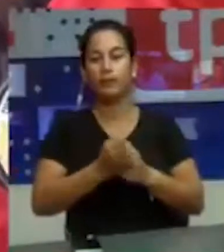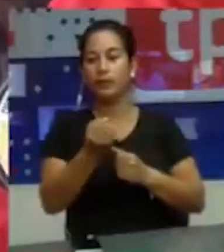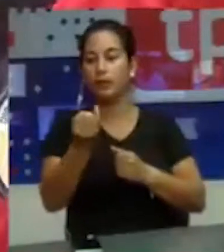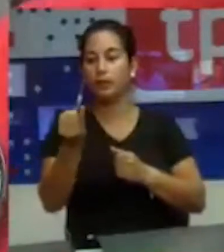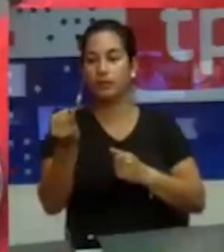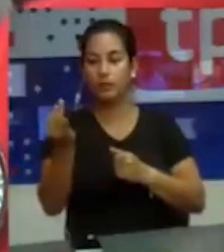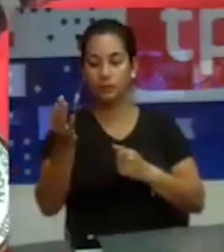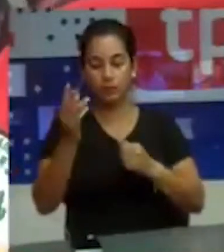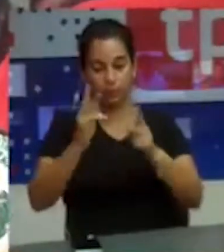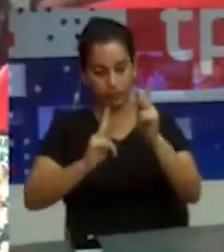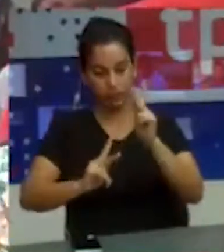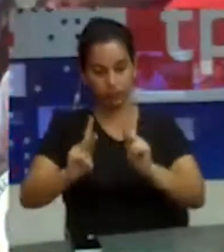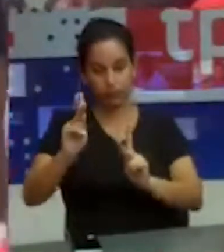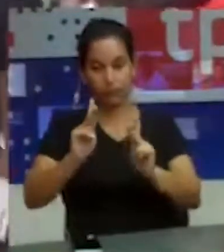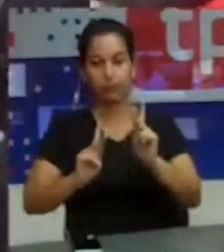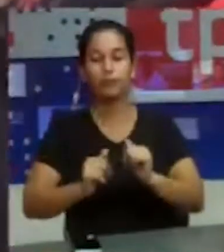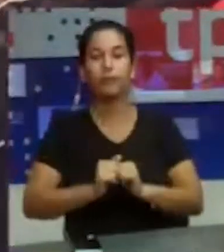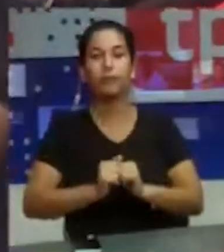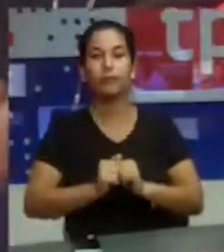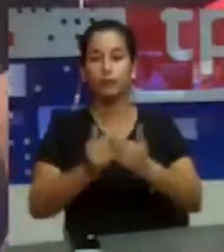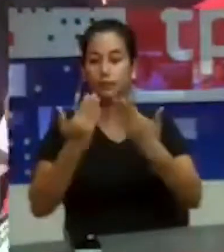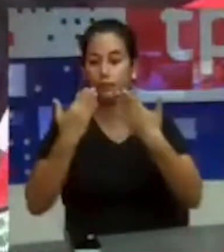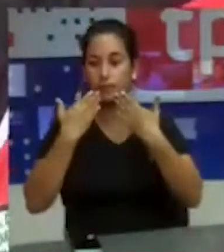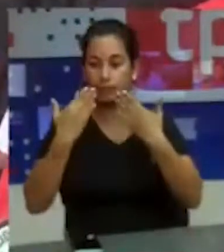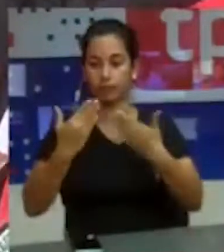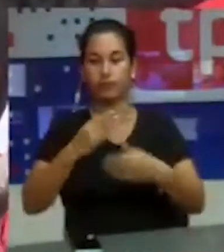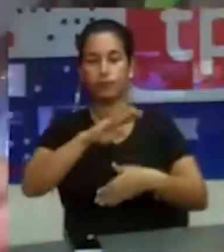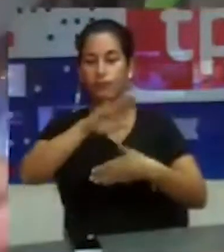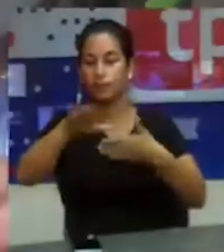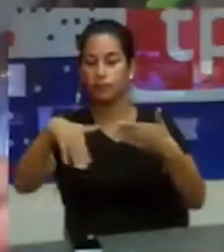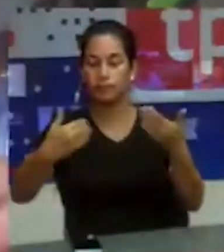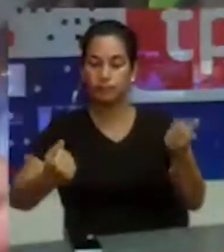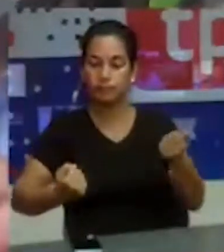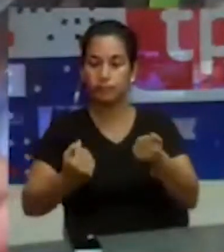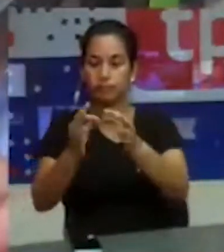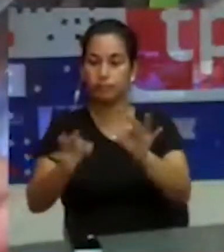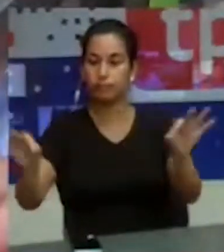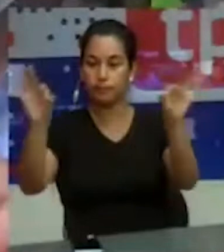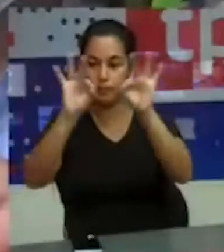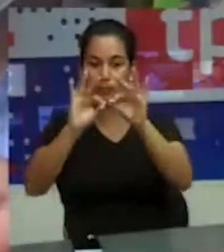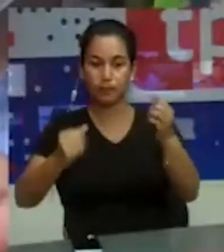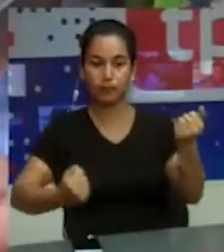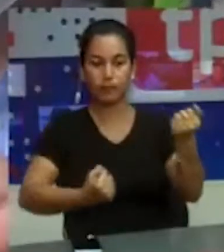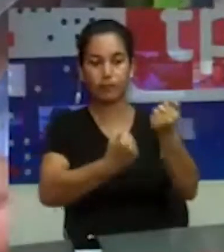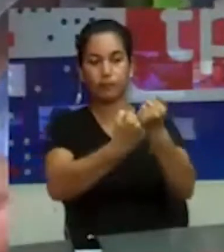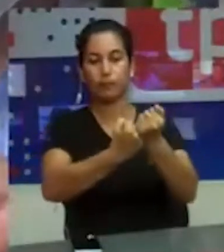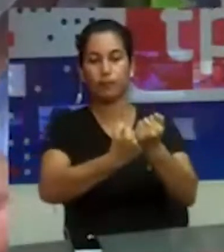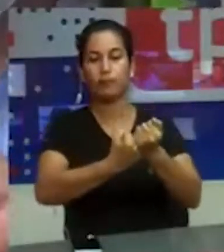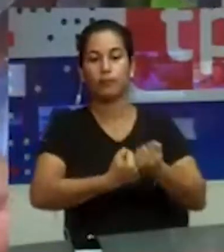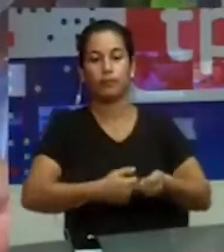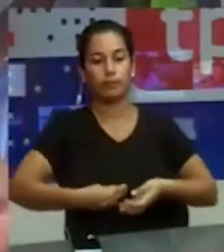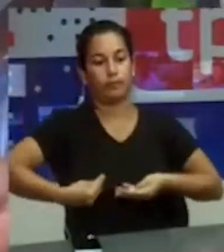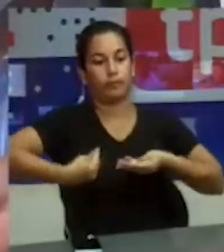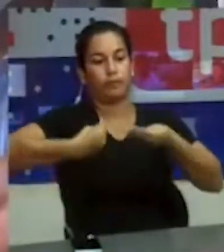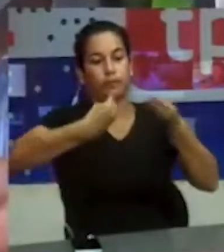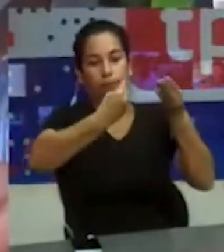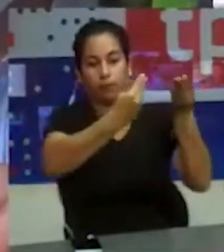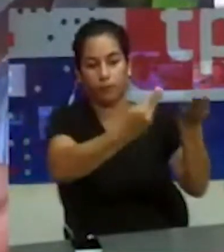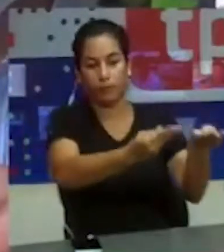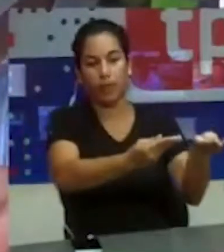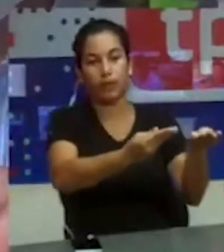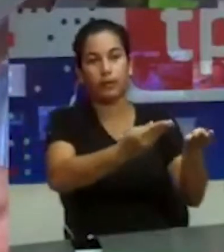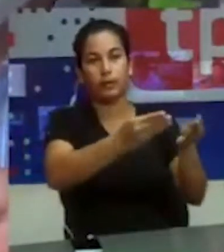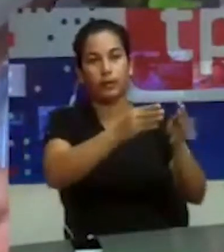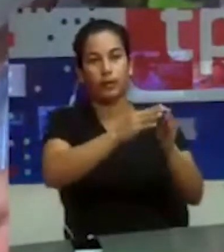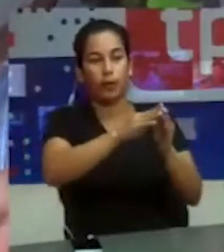de manera muy importante han contribuido y han posibilitado la construcción de este túnel o cámara